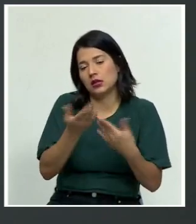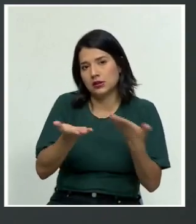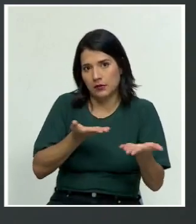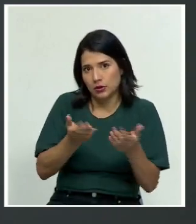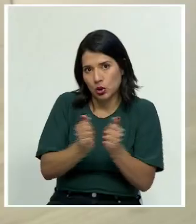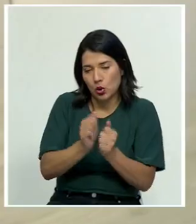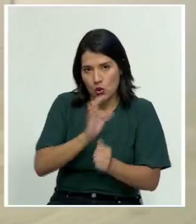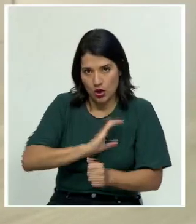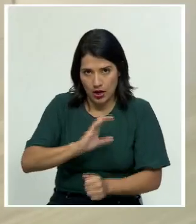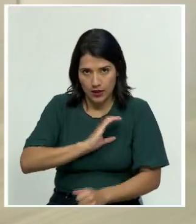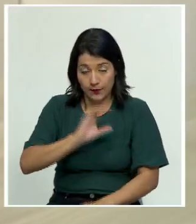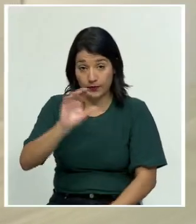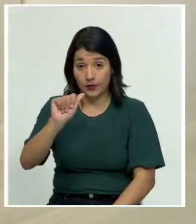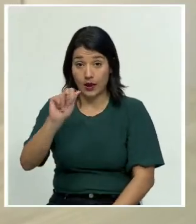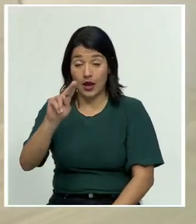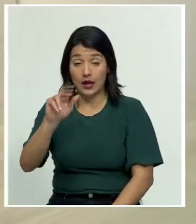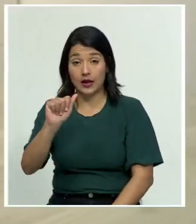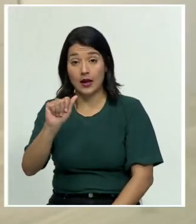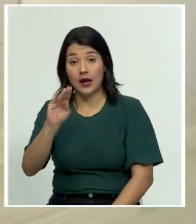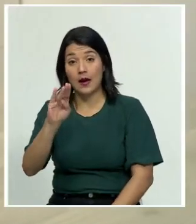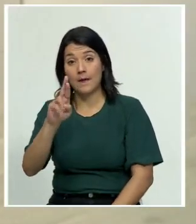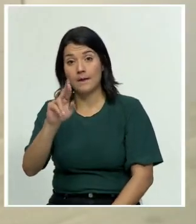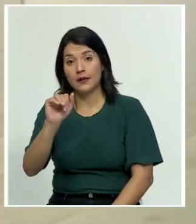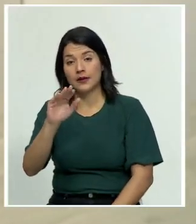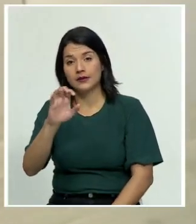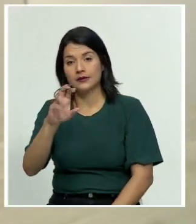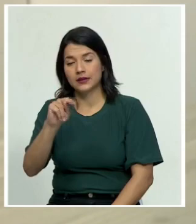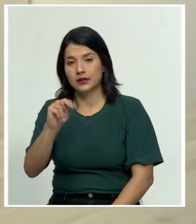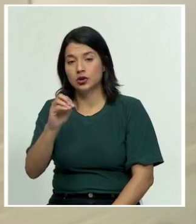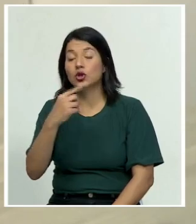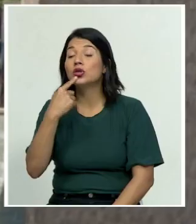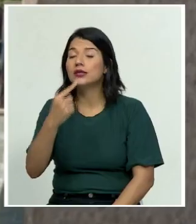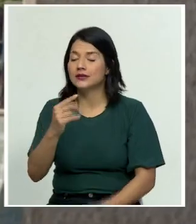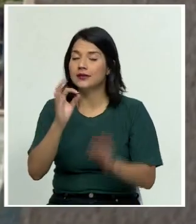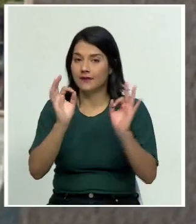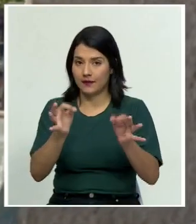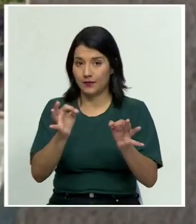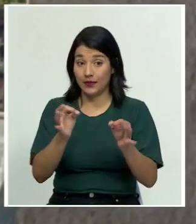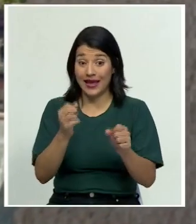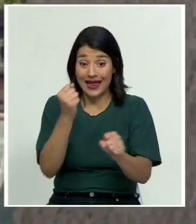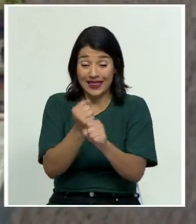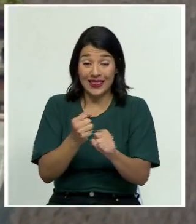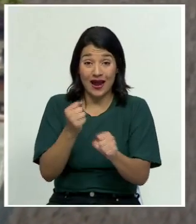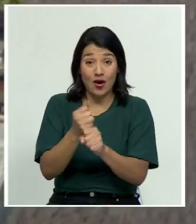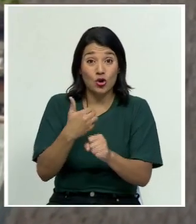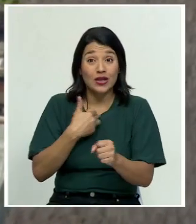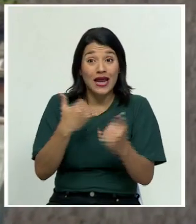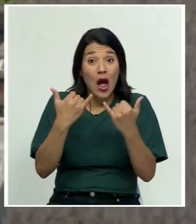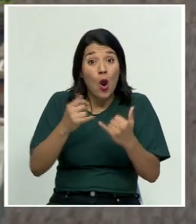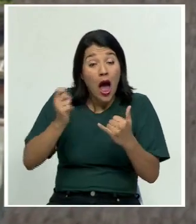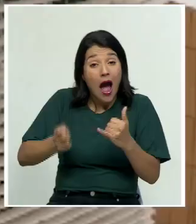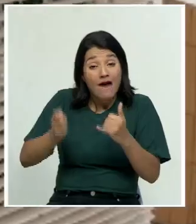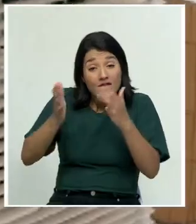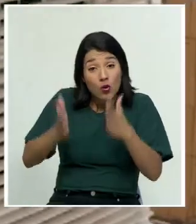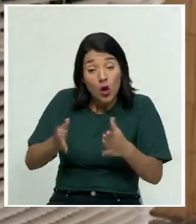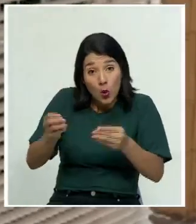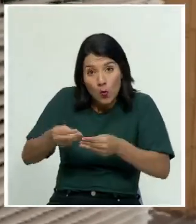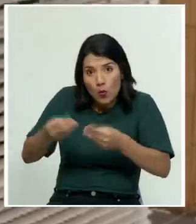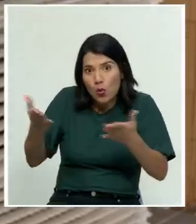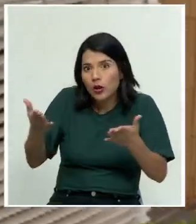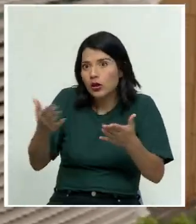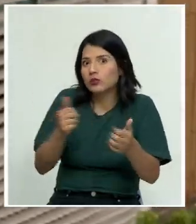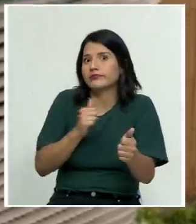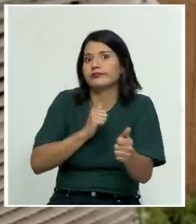Ana Briceño lo dice bien. La cantidad de trabajo que tienen actualmente los 72 defensores públicos sobrepasa todo límite.